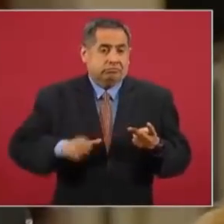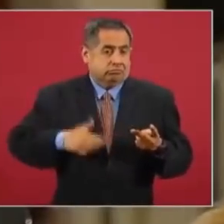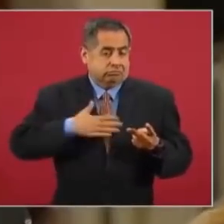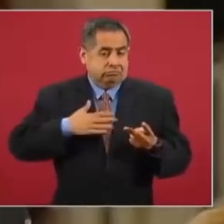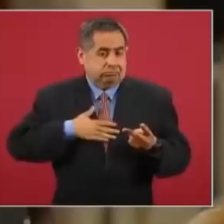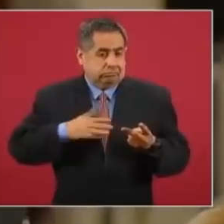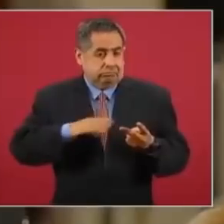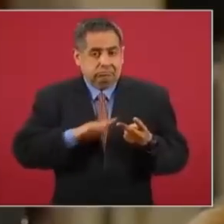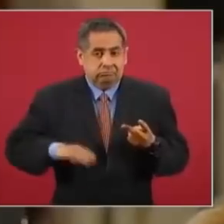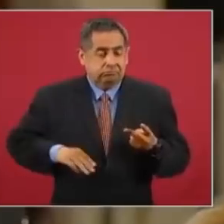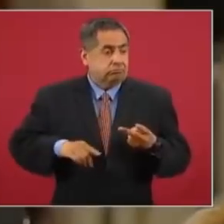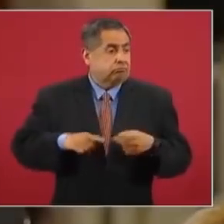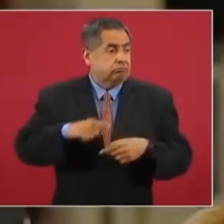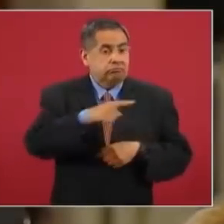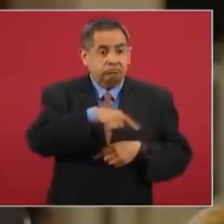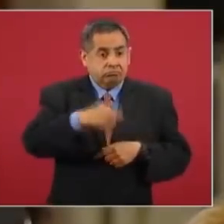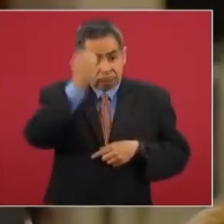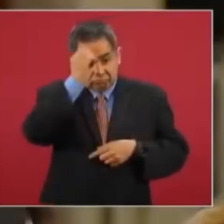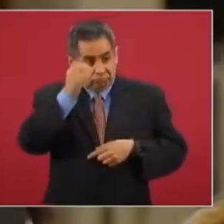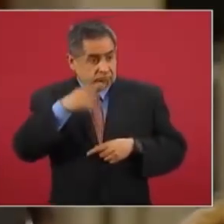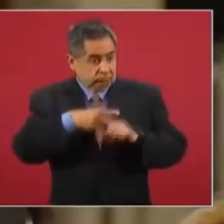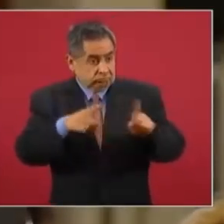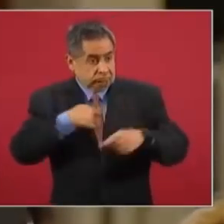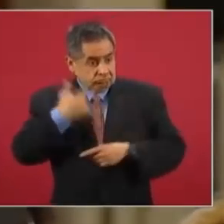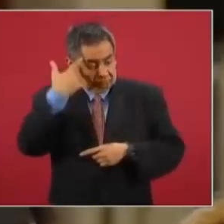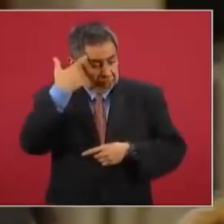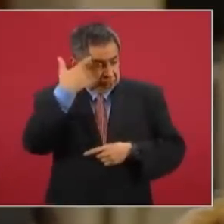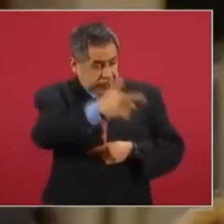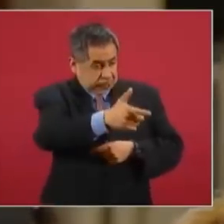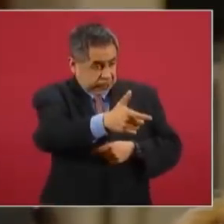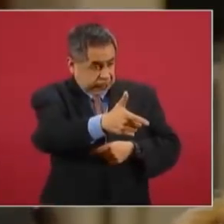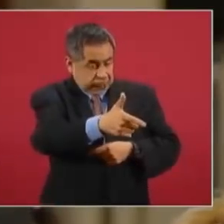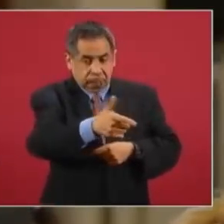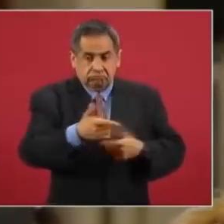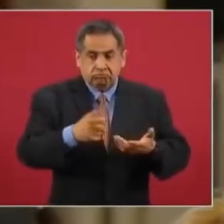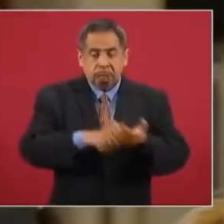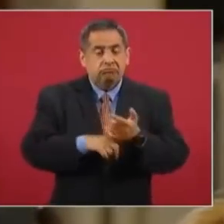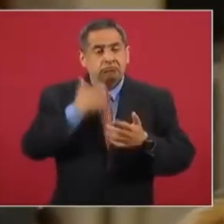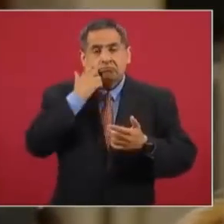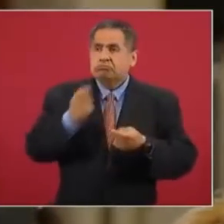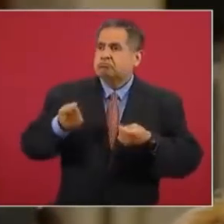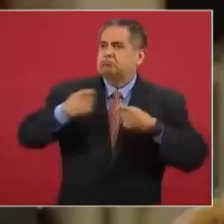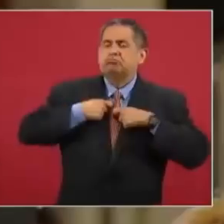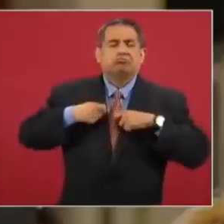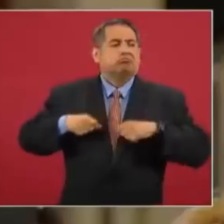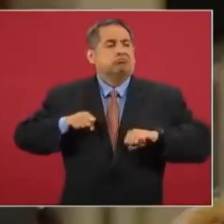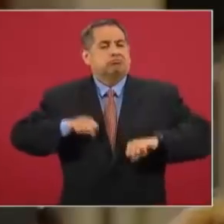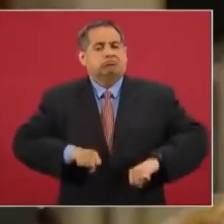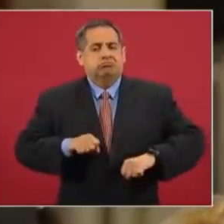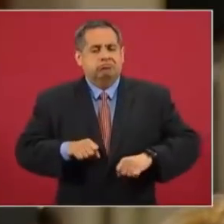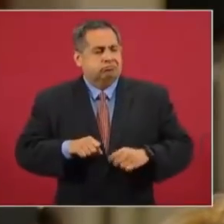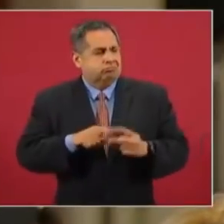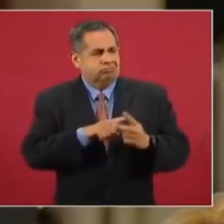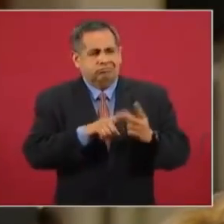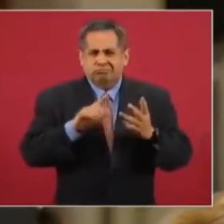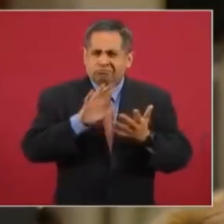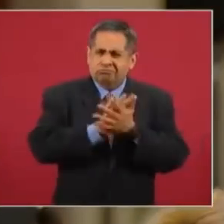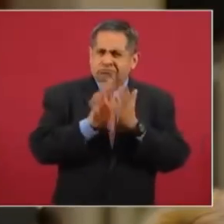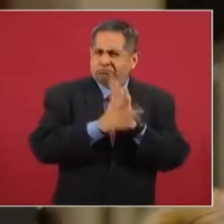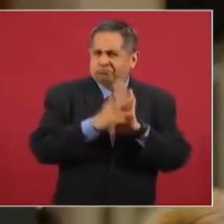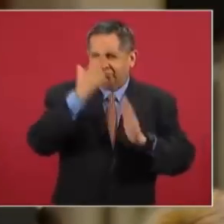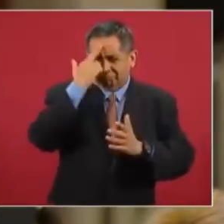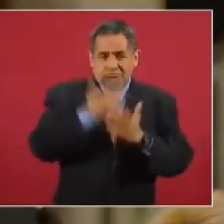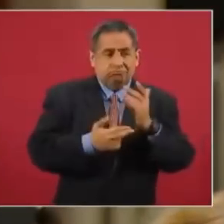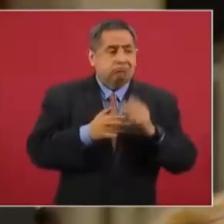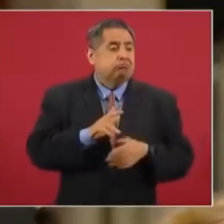que le pone la pistola al que opine diferente que él. También está buscando el fuero y asegura tenerlo. Son delincuentes que dicen hoy